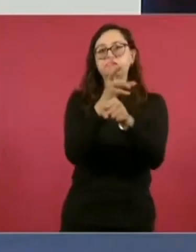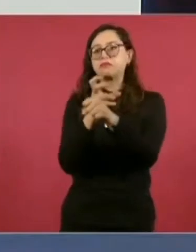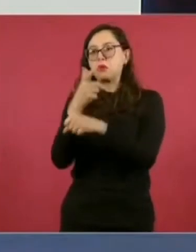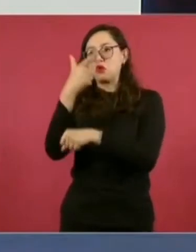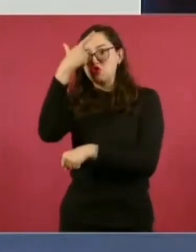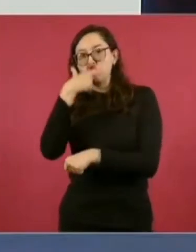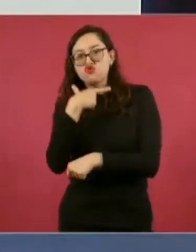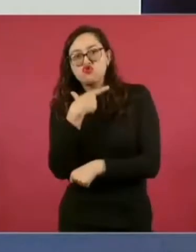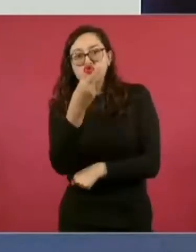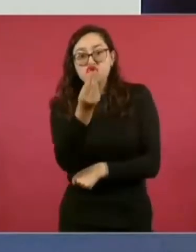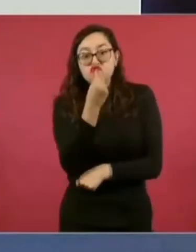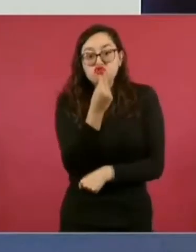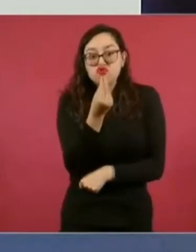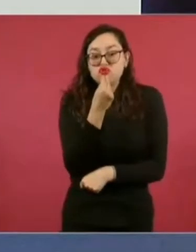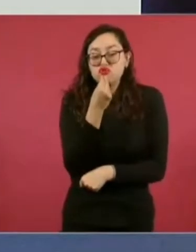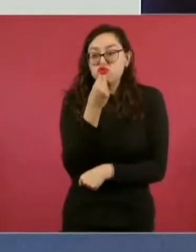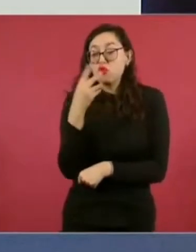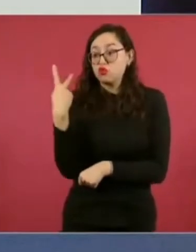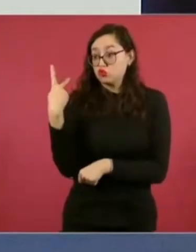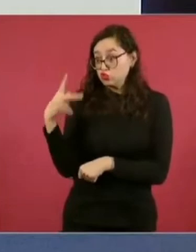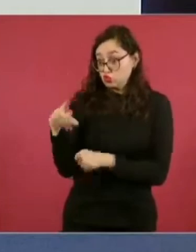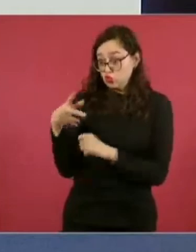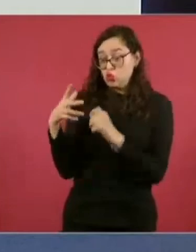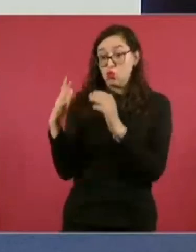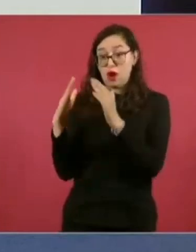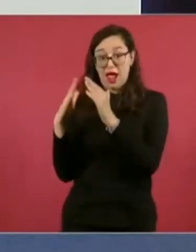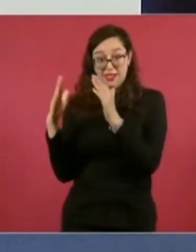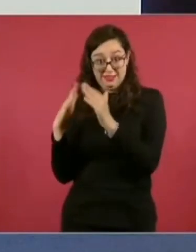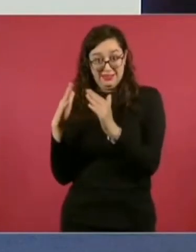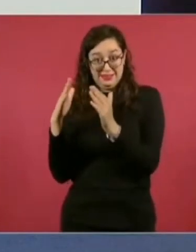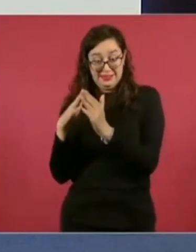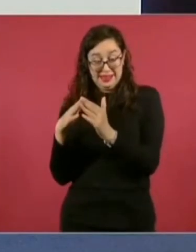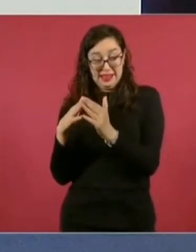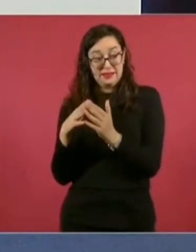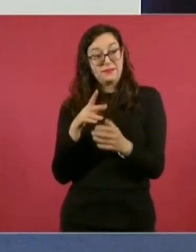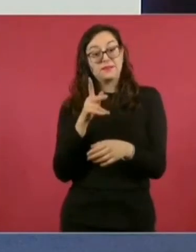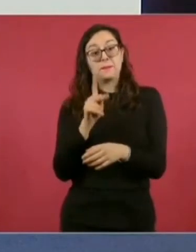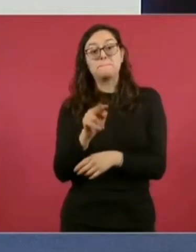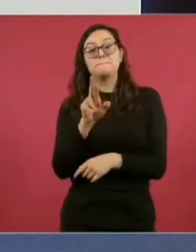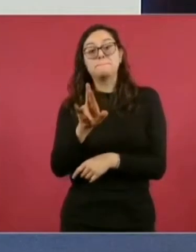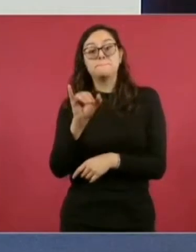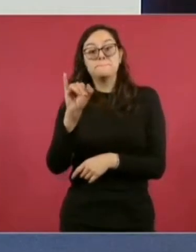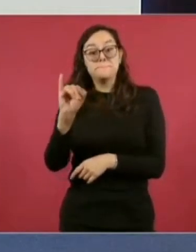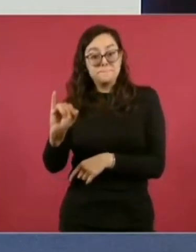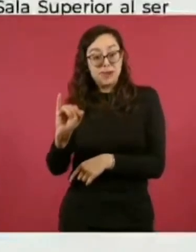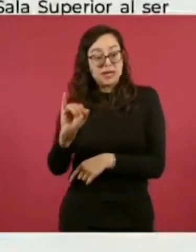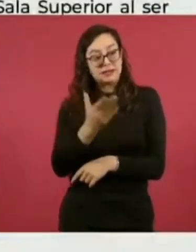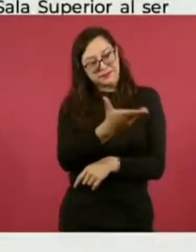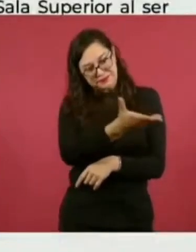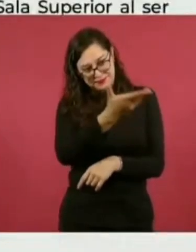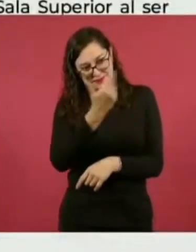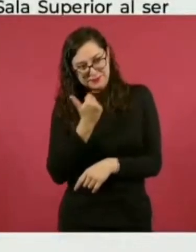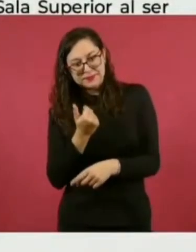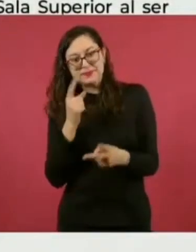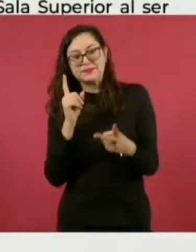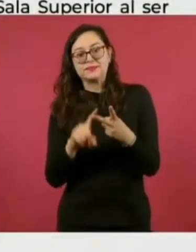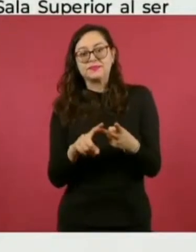en casa de un ministro, de González Alcántara, al dirigente del PRI, Alejandro Moreno,